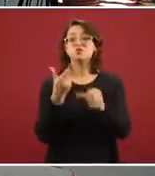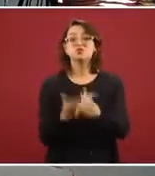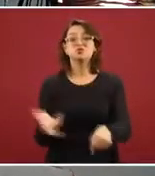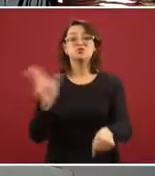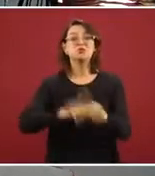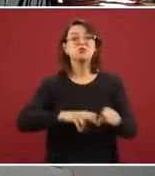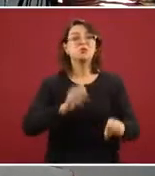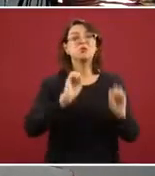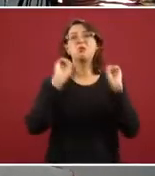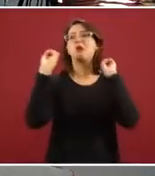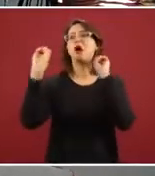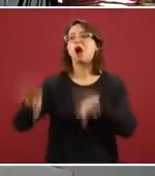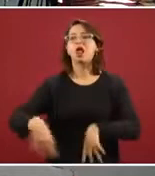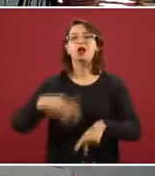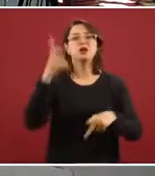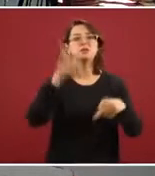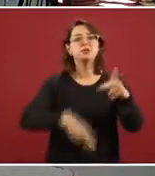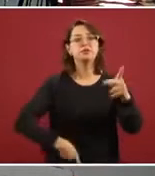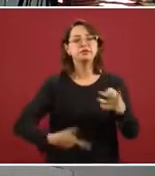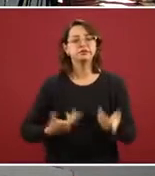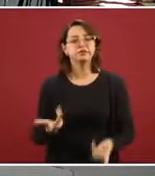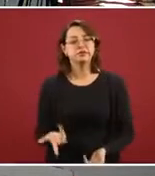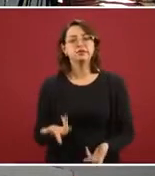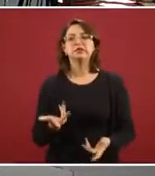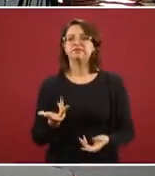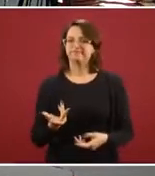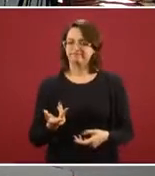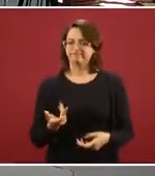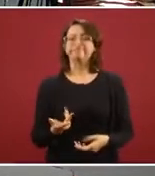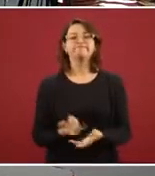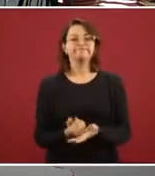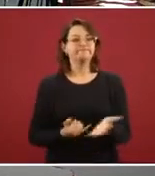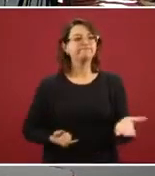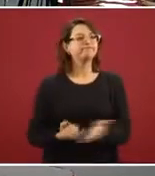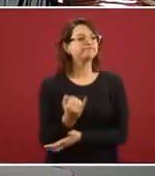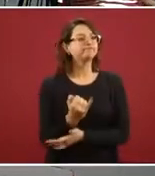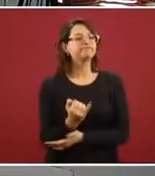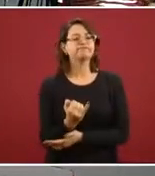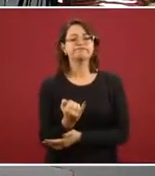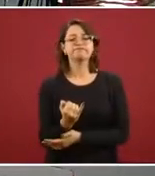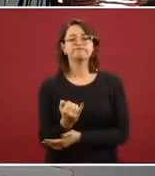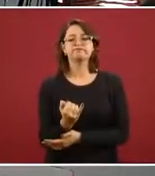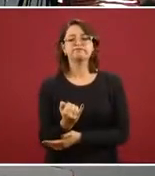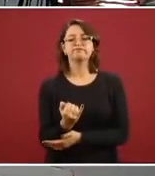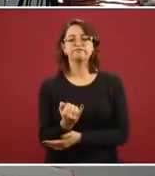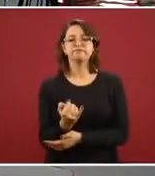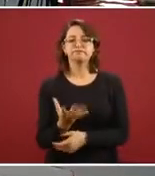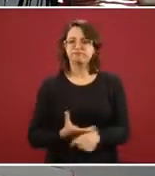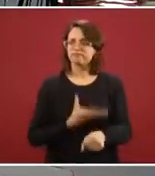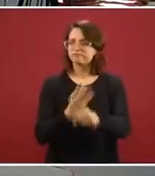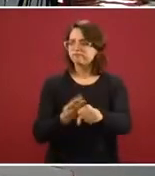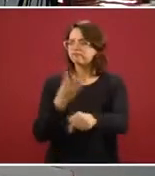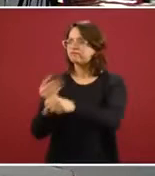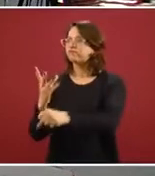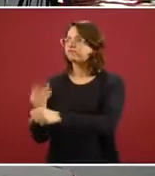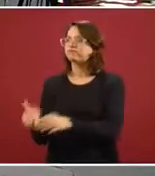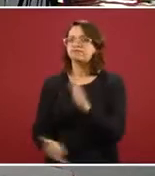terminados tenemos que decidir que terminar